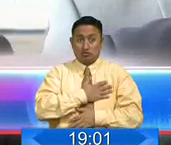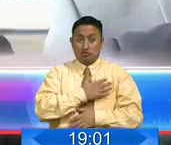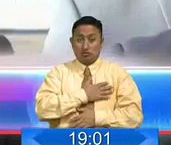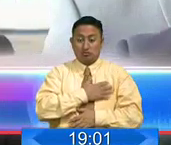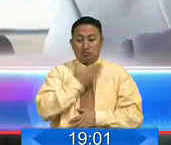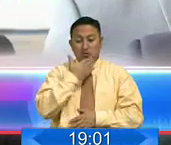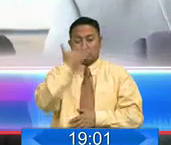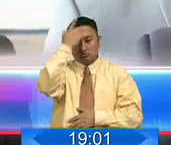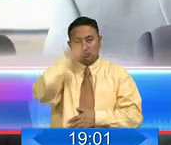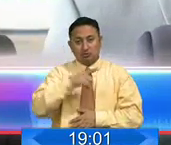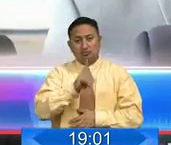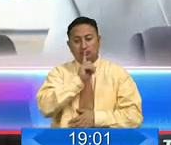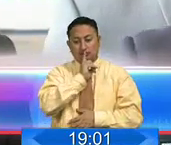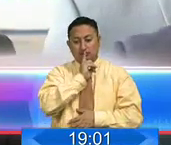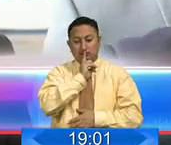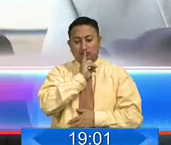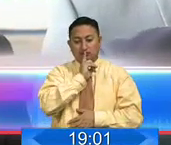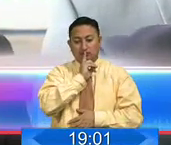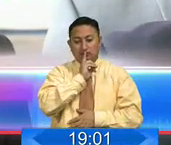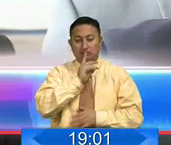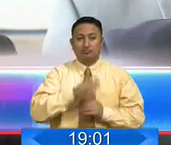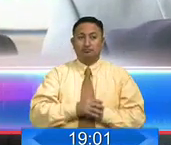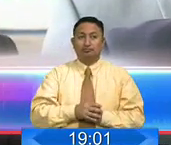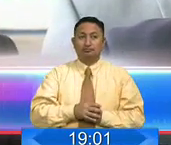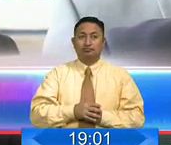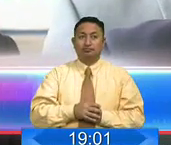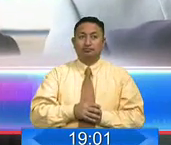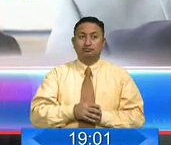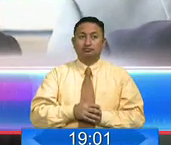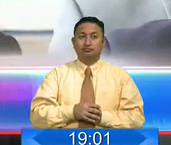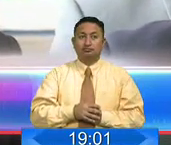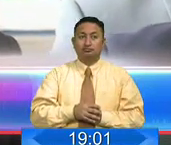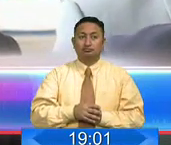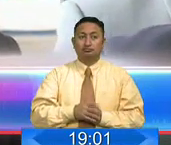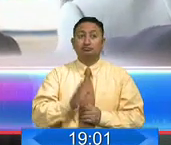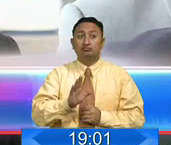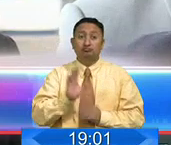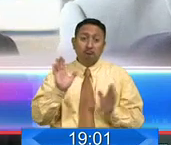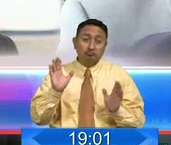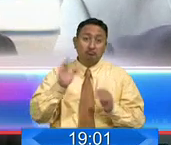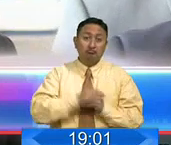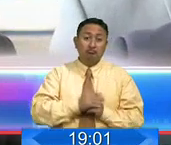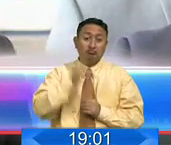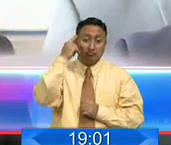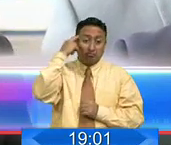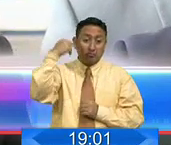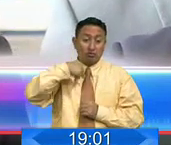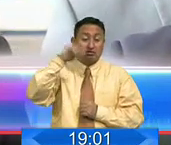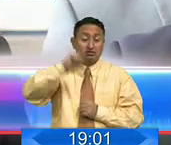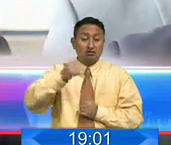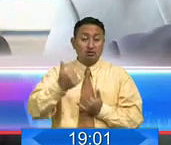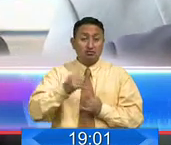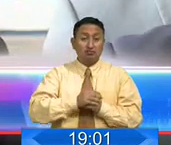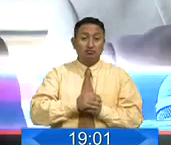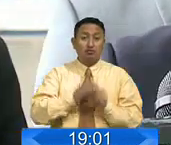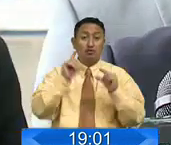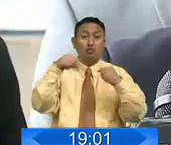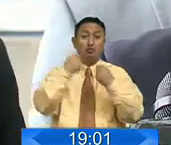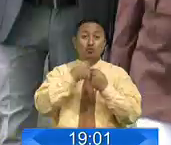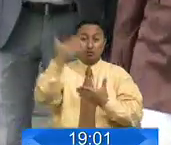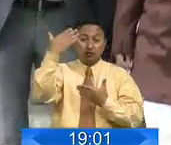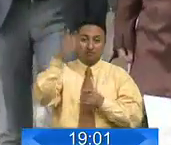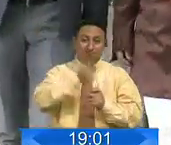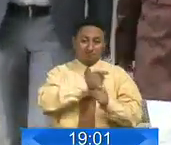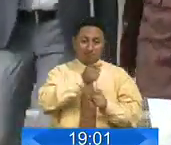optado al derecho al silencio, ¿verdad? Y considerando de que soy un perseguido político en este